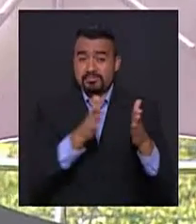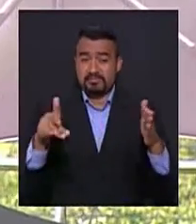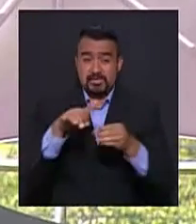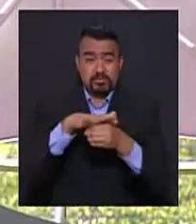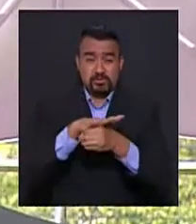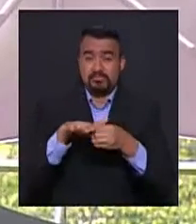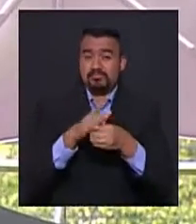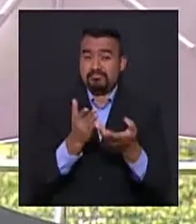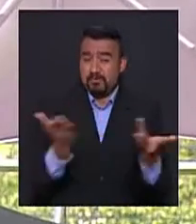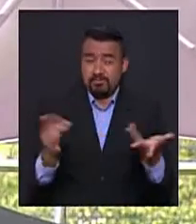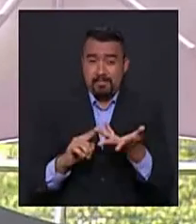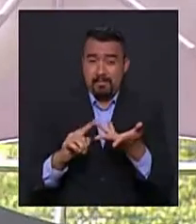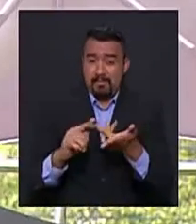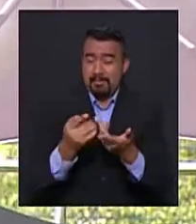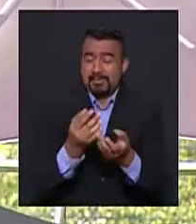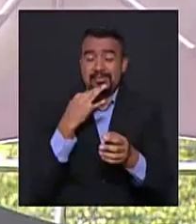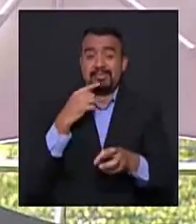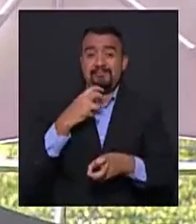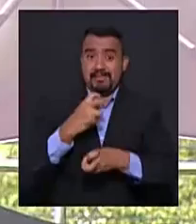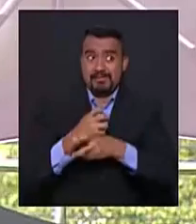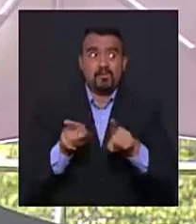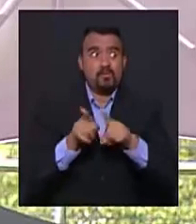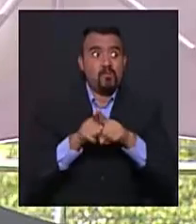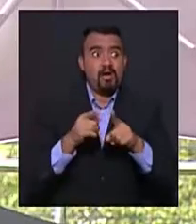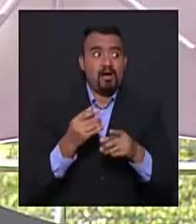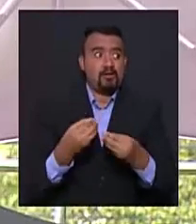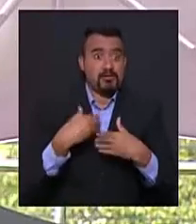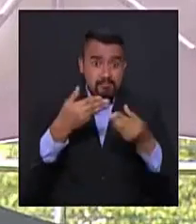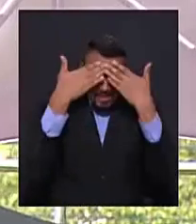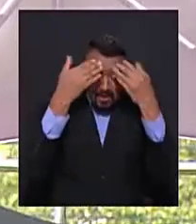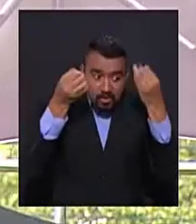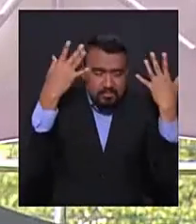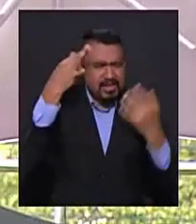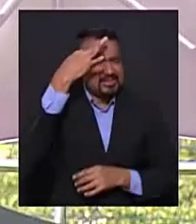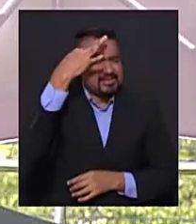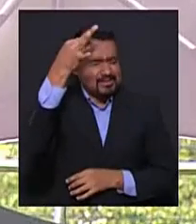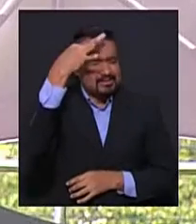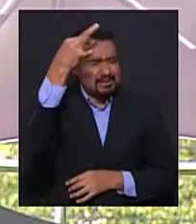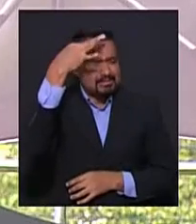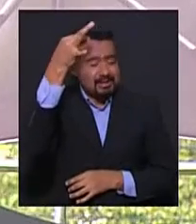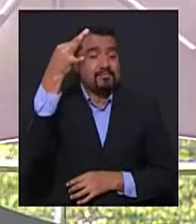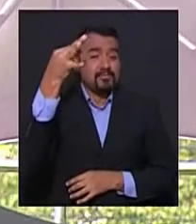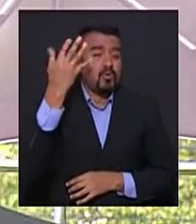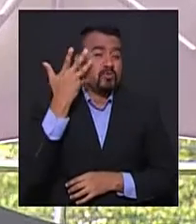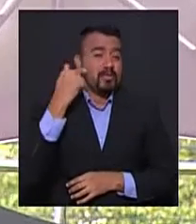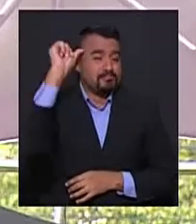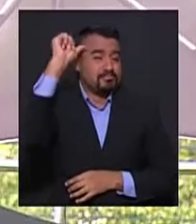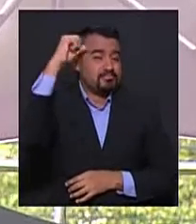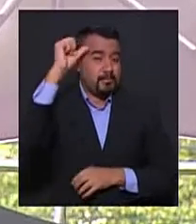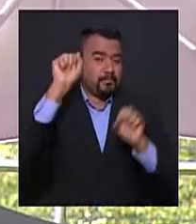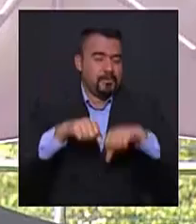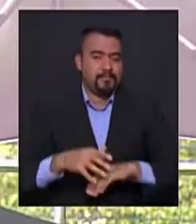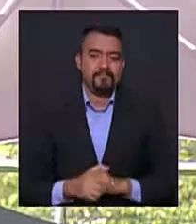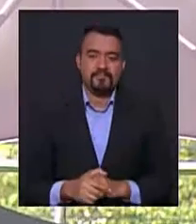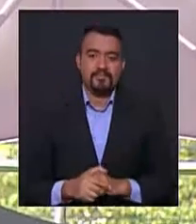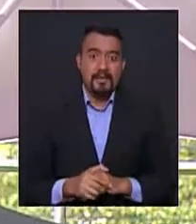con proporciones que nos dejaron muchas cicatrices y heridas que aún permanecen abiertas. Esa década